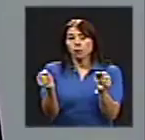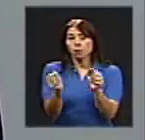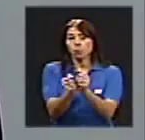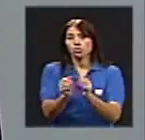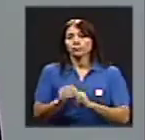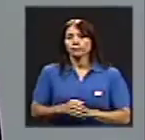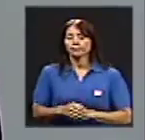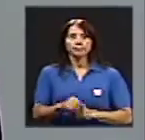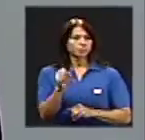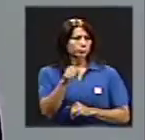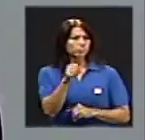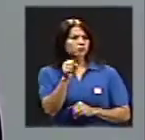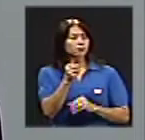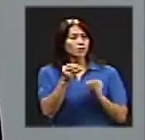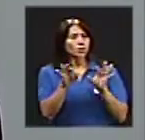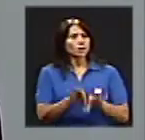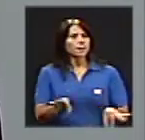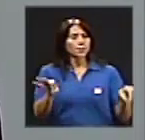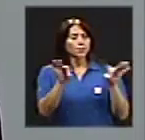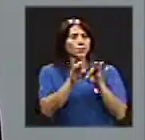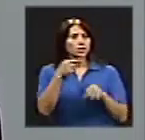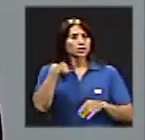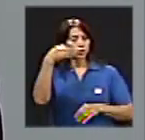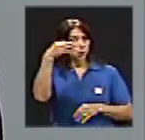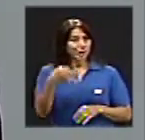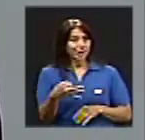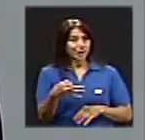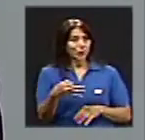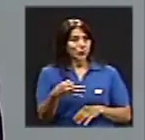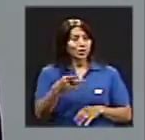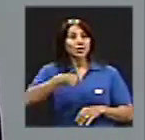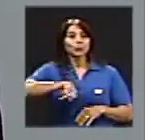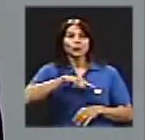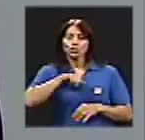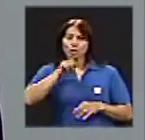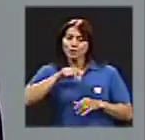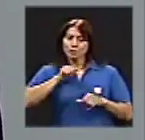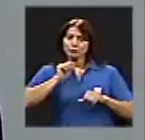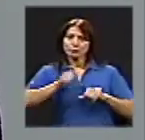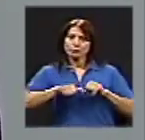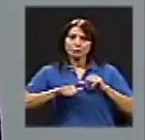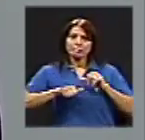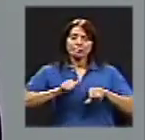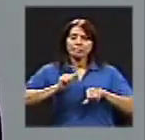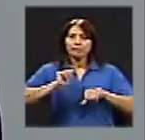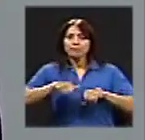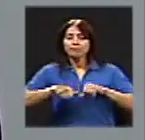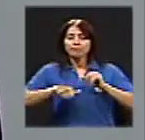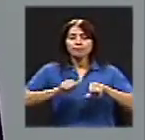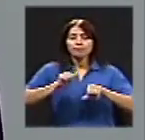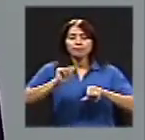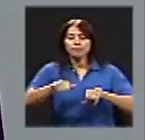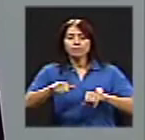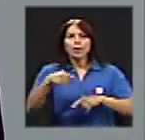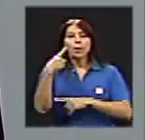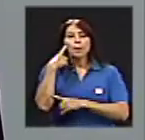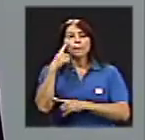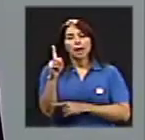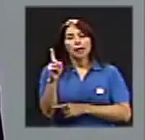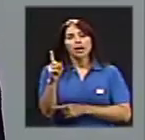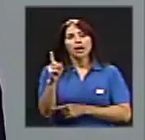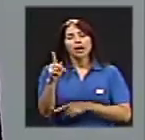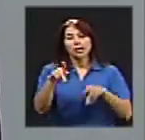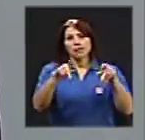muy, muy importante. Yo creo que debemos redoblar esfuerzos para precisamente que